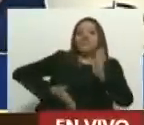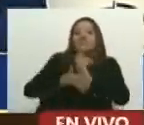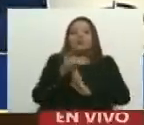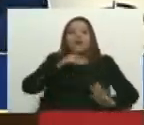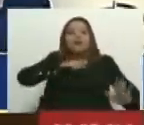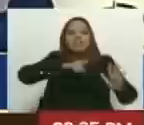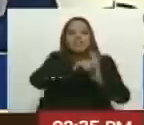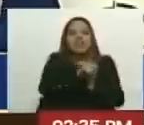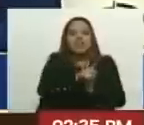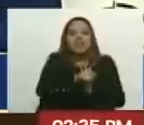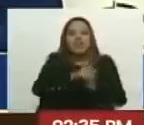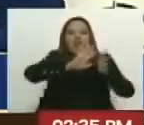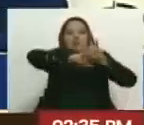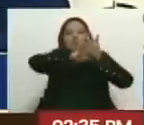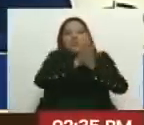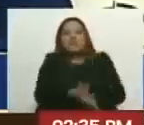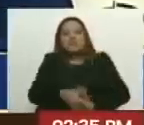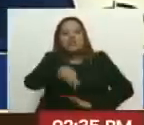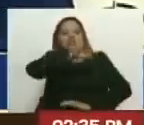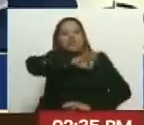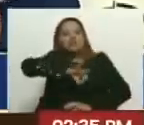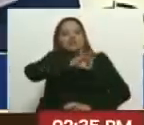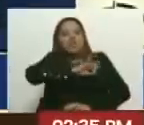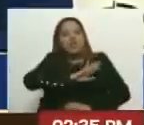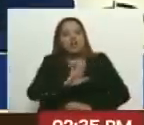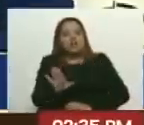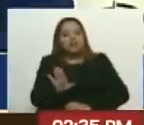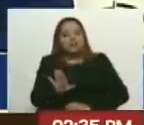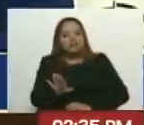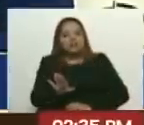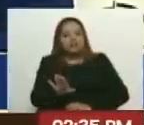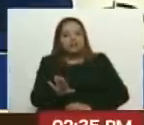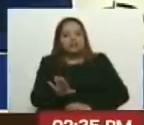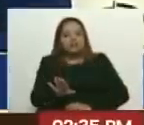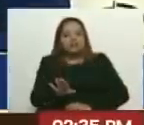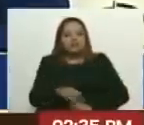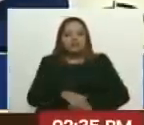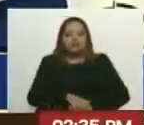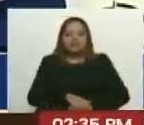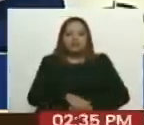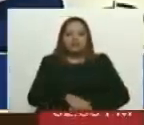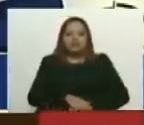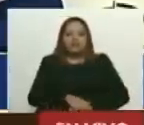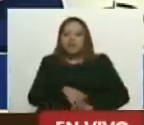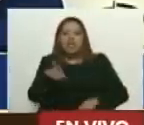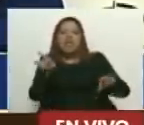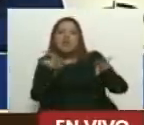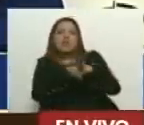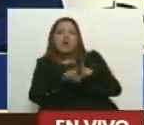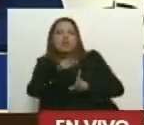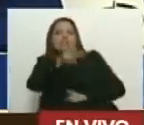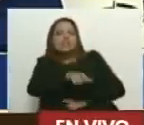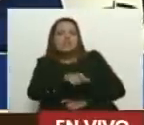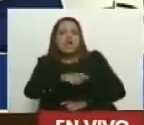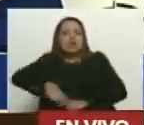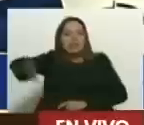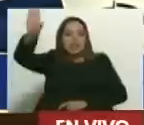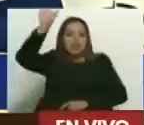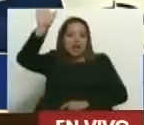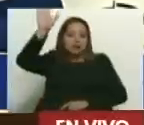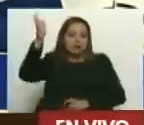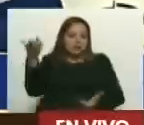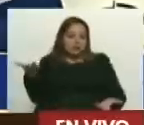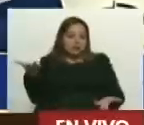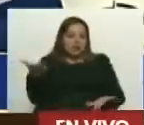un aplastamiento social, imagínense esto, un nazi, el neofascismo, pues. Ya